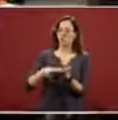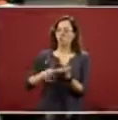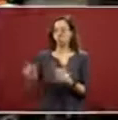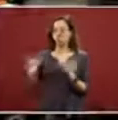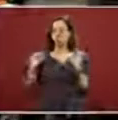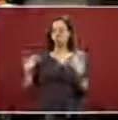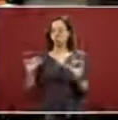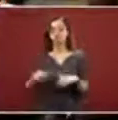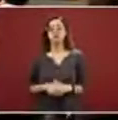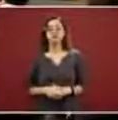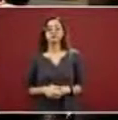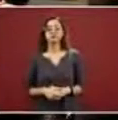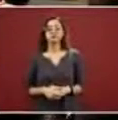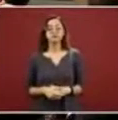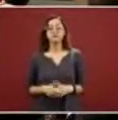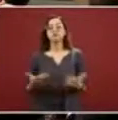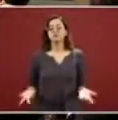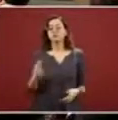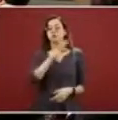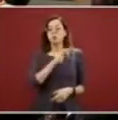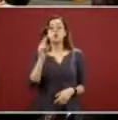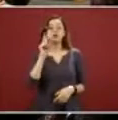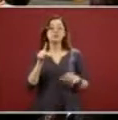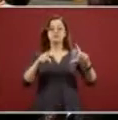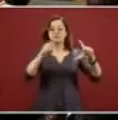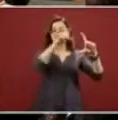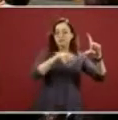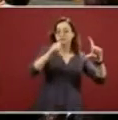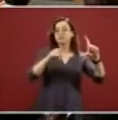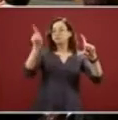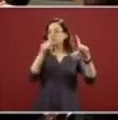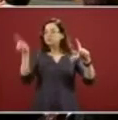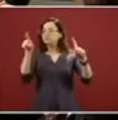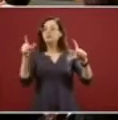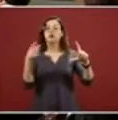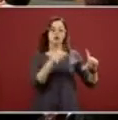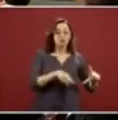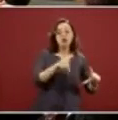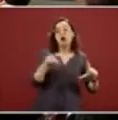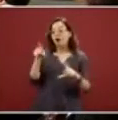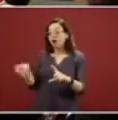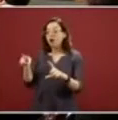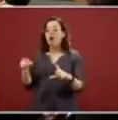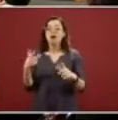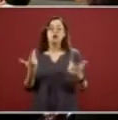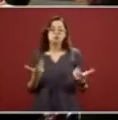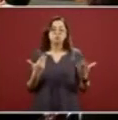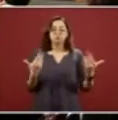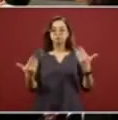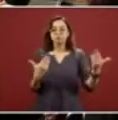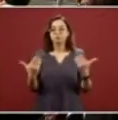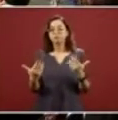un poco los PAIs que hemos estado ya implementando, estos gráficos en las últimas presentaciones, podemos ver que,